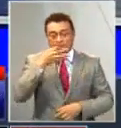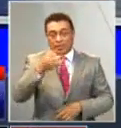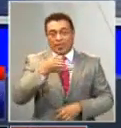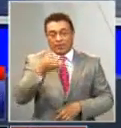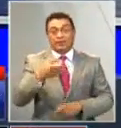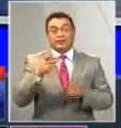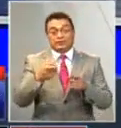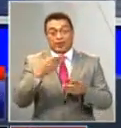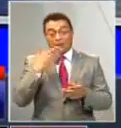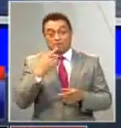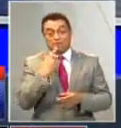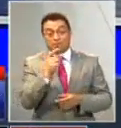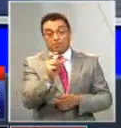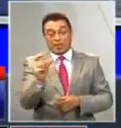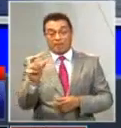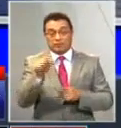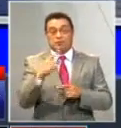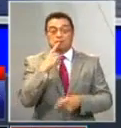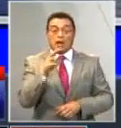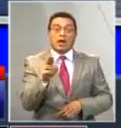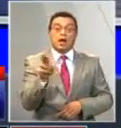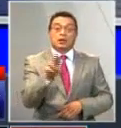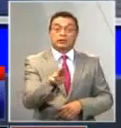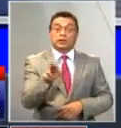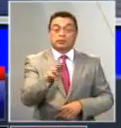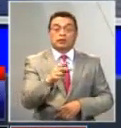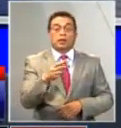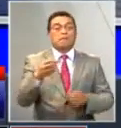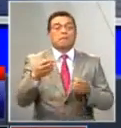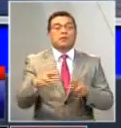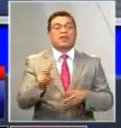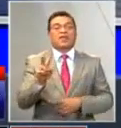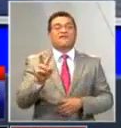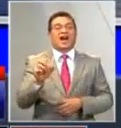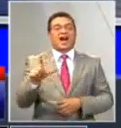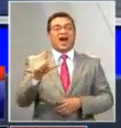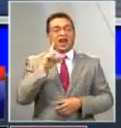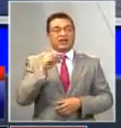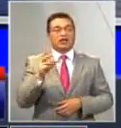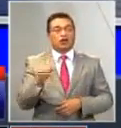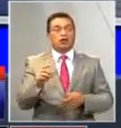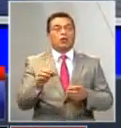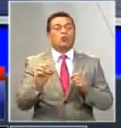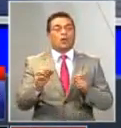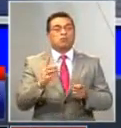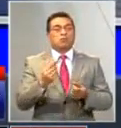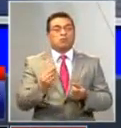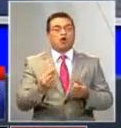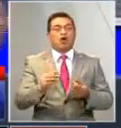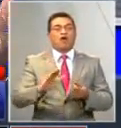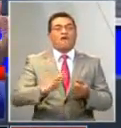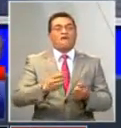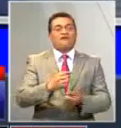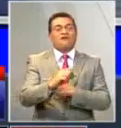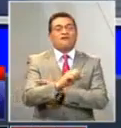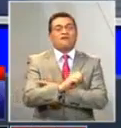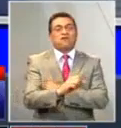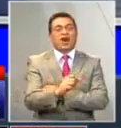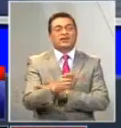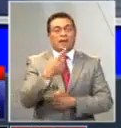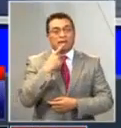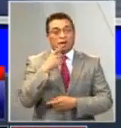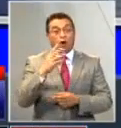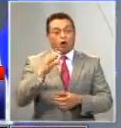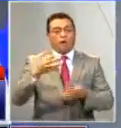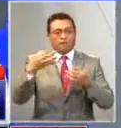juicio, cada vez que se repite, ¿pierde validez, pierde sustento o usted cree fidedignamente que es así?